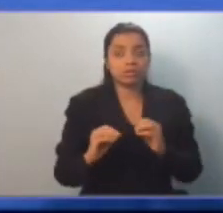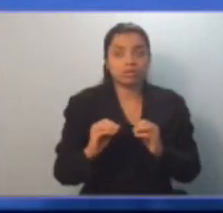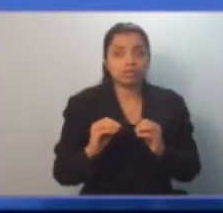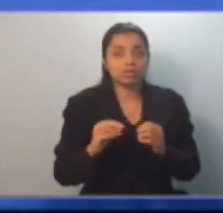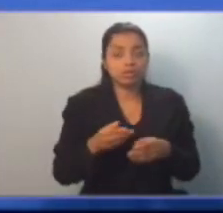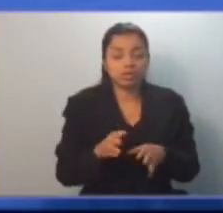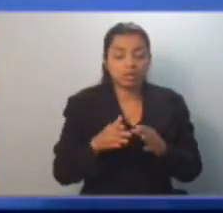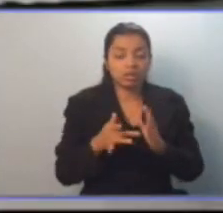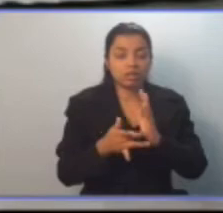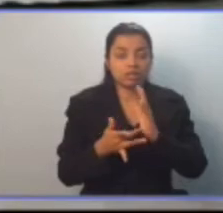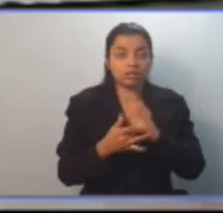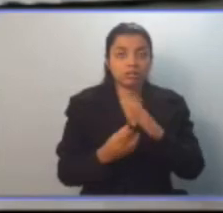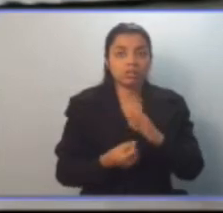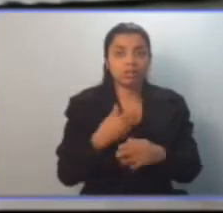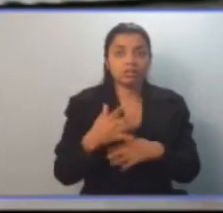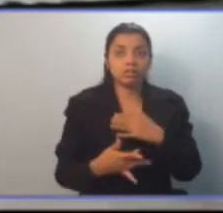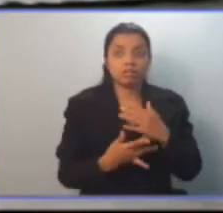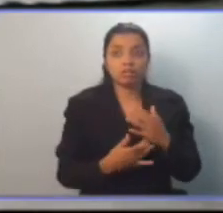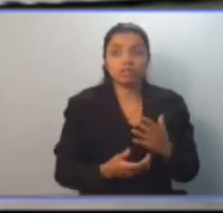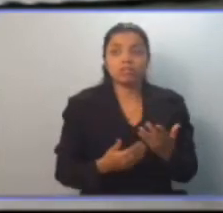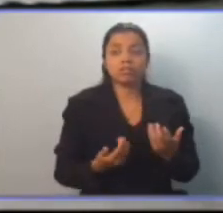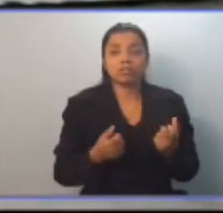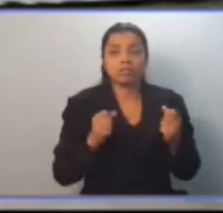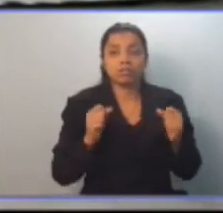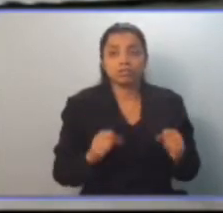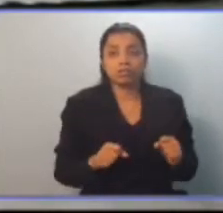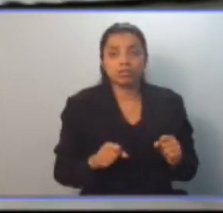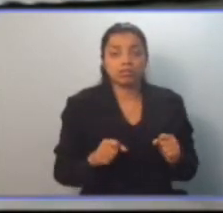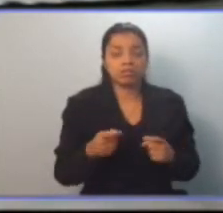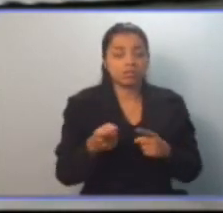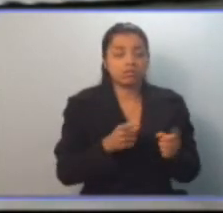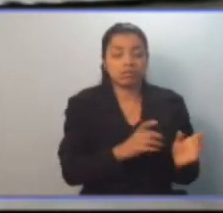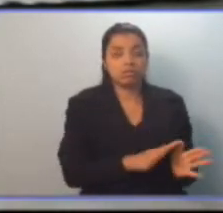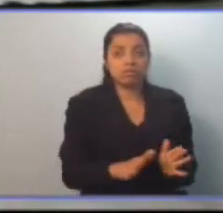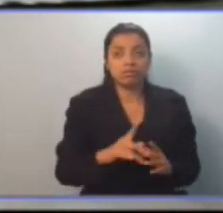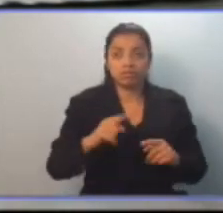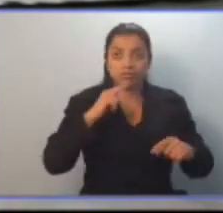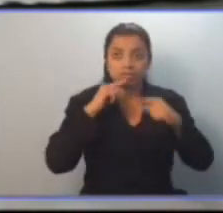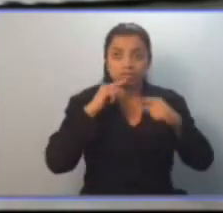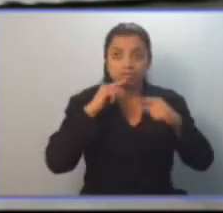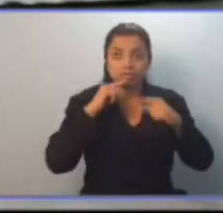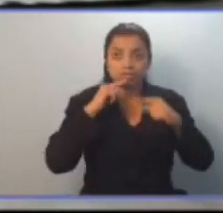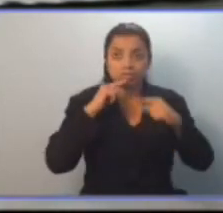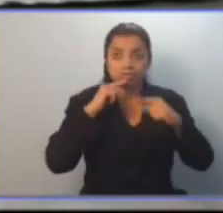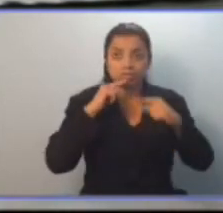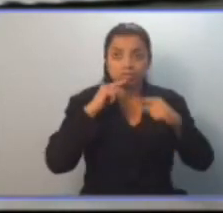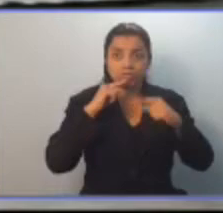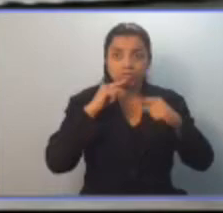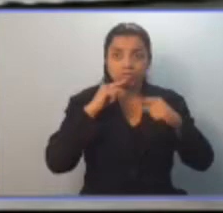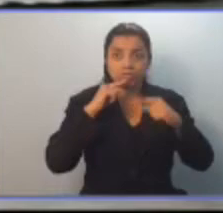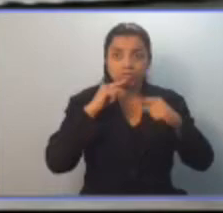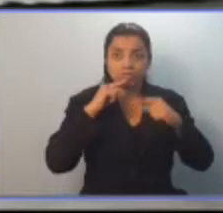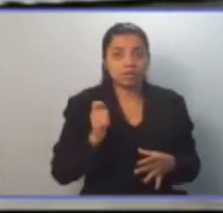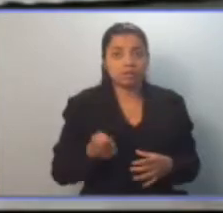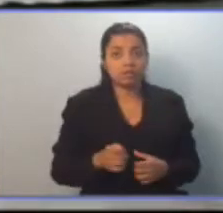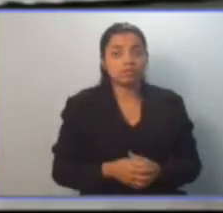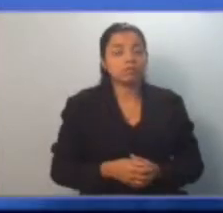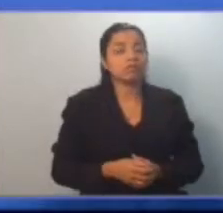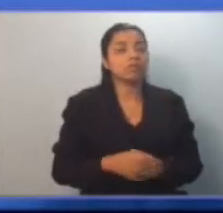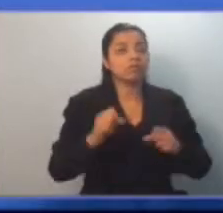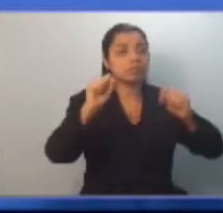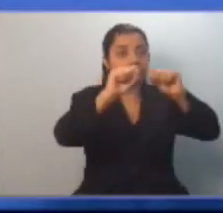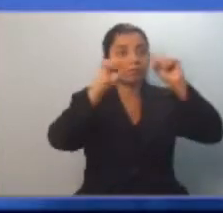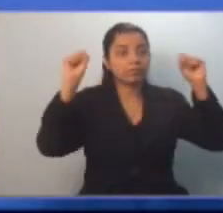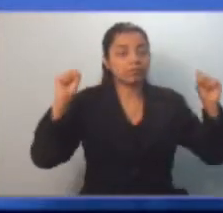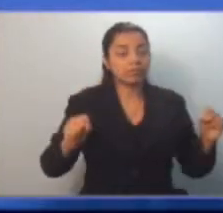herramientas tecnológicas que viene a ayudar o a coadyuvar en el manejo y buena administración de los tribunales. Un sistema de control